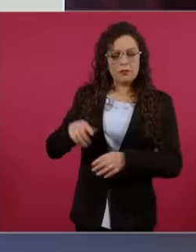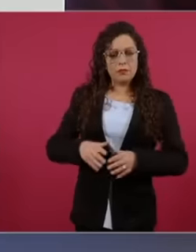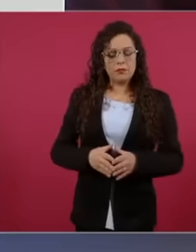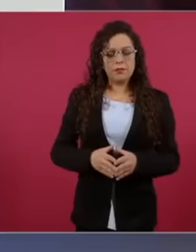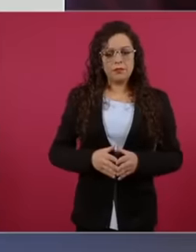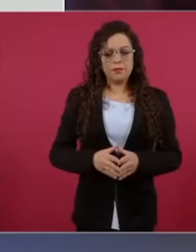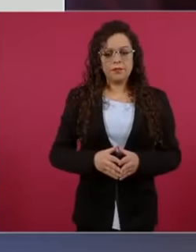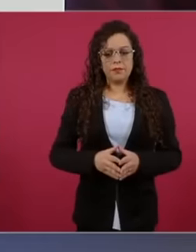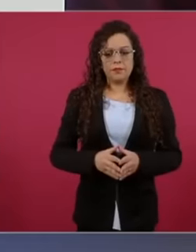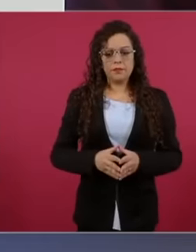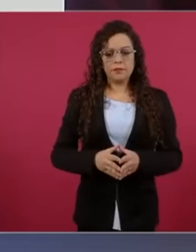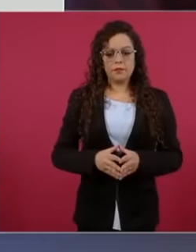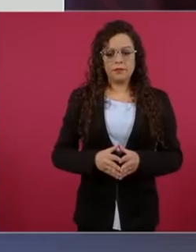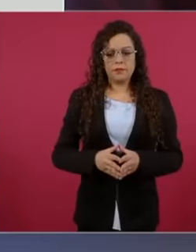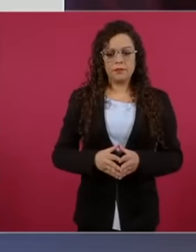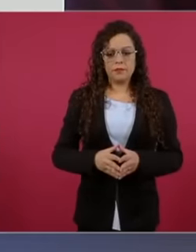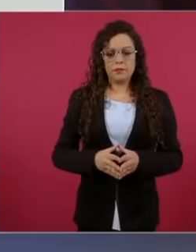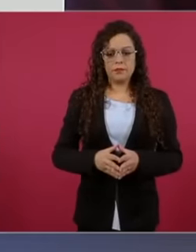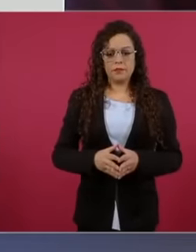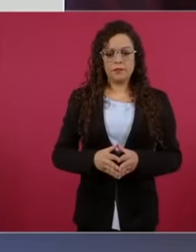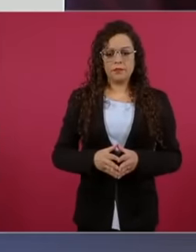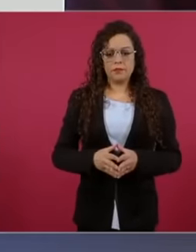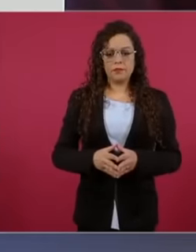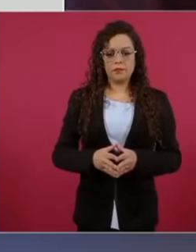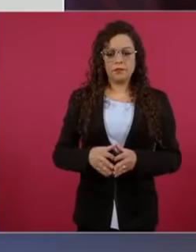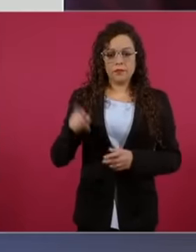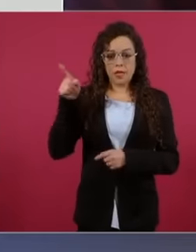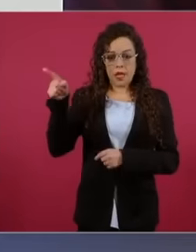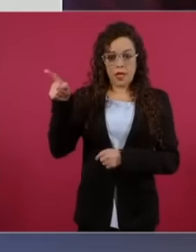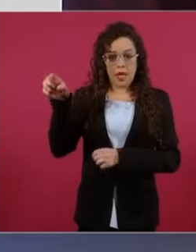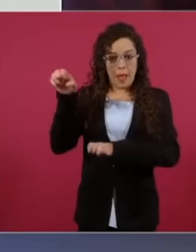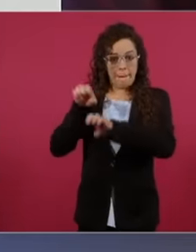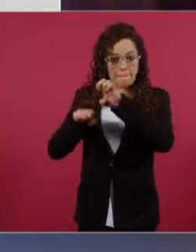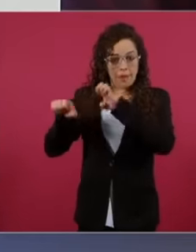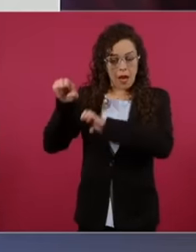lo que debe esa empresa.